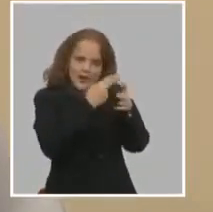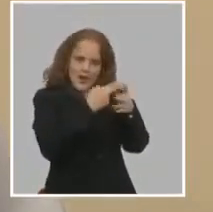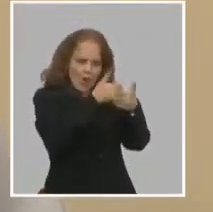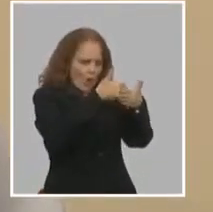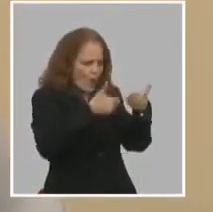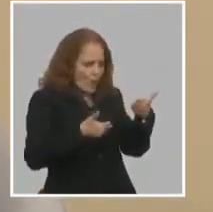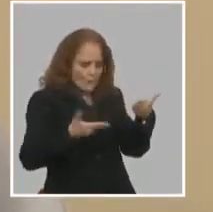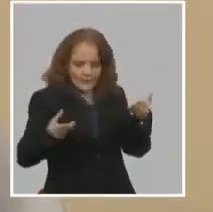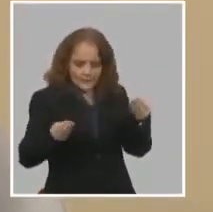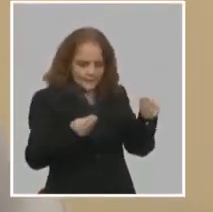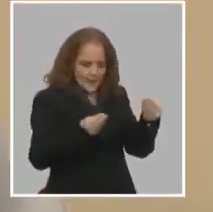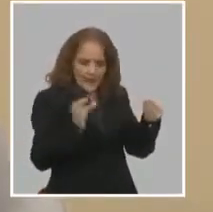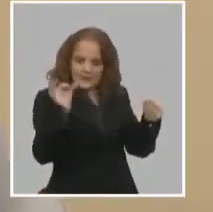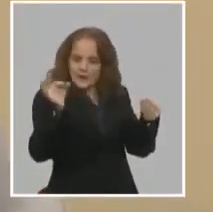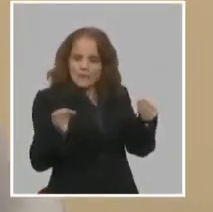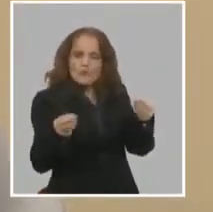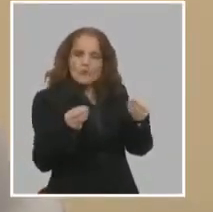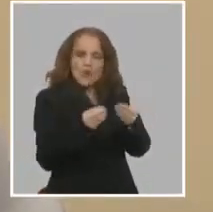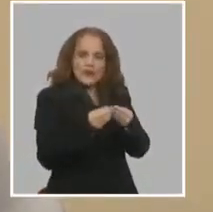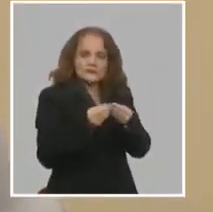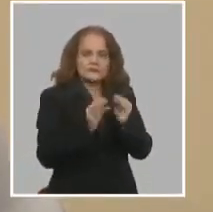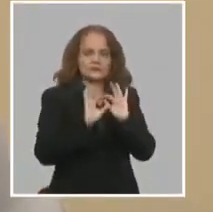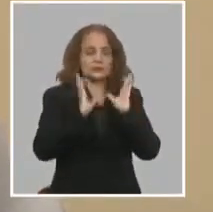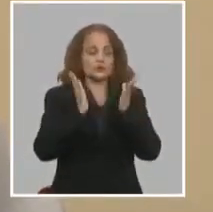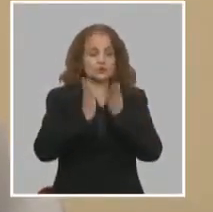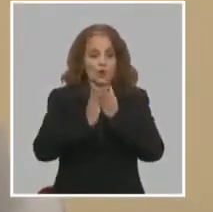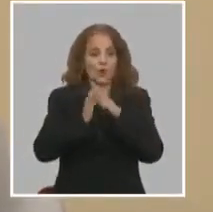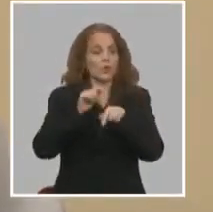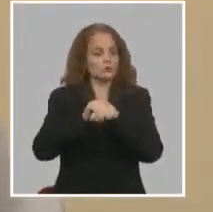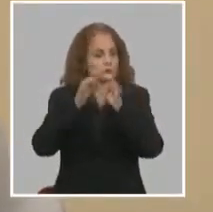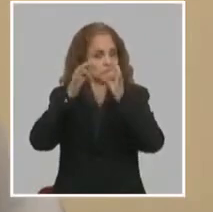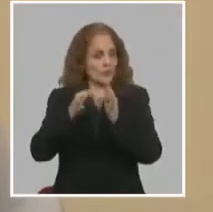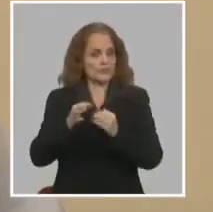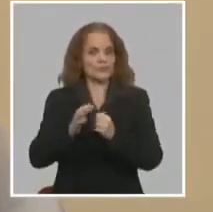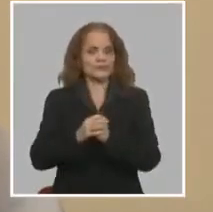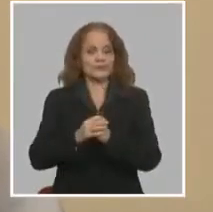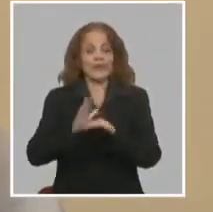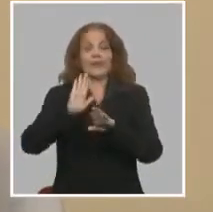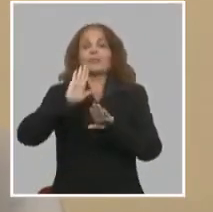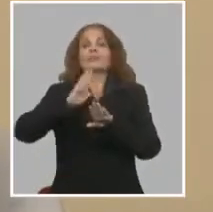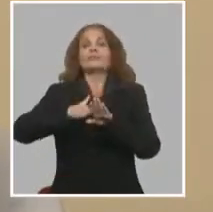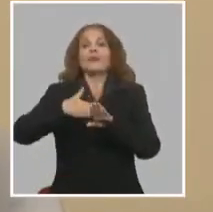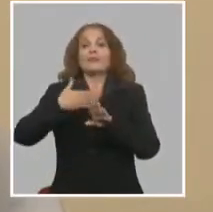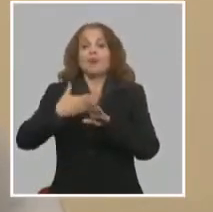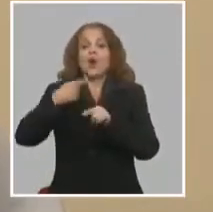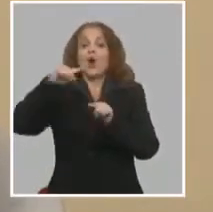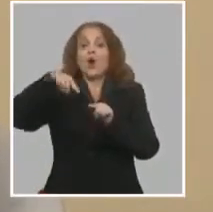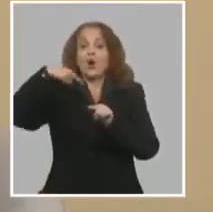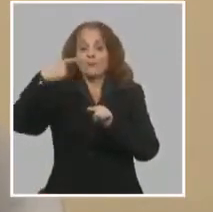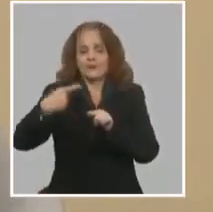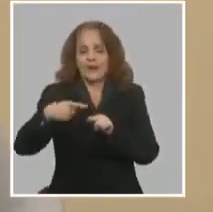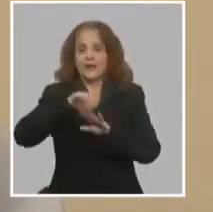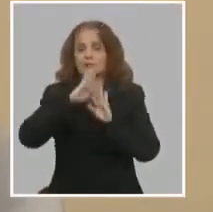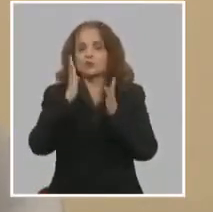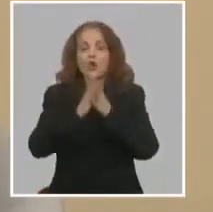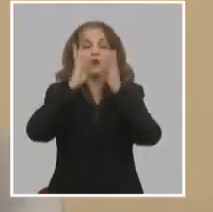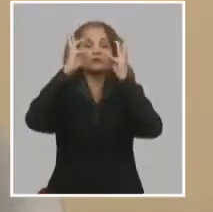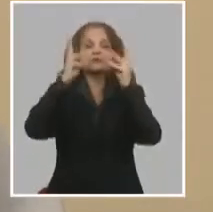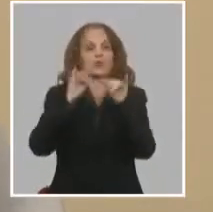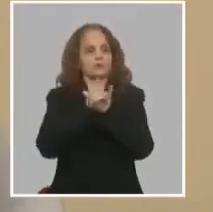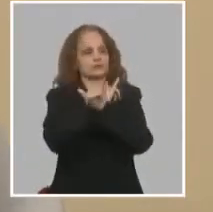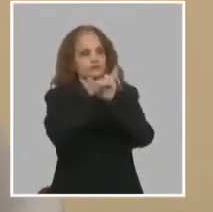llegue correctamente en tiempo, hasta que al otro día se ofrecen los resultados a todos los centros, a todos